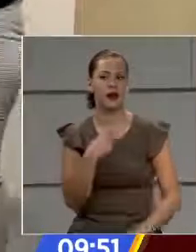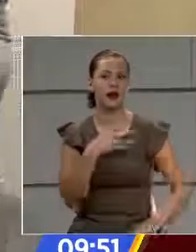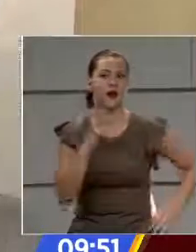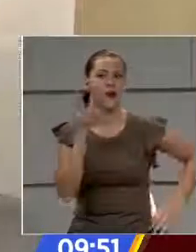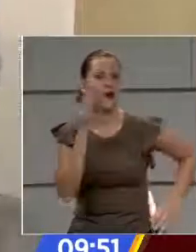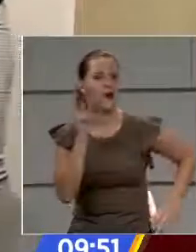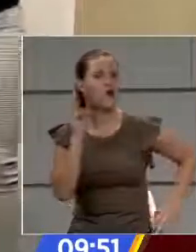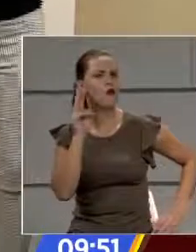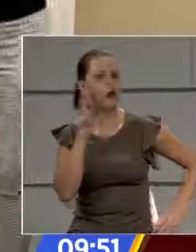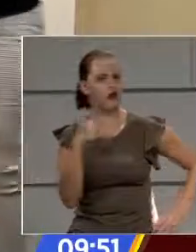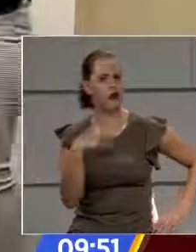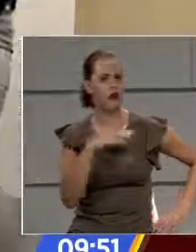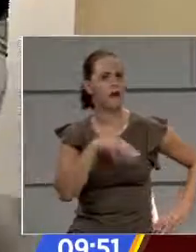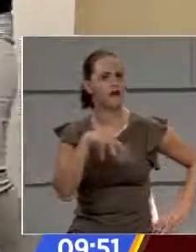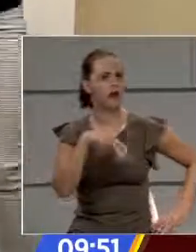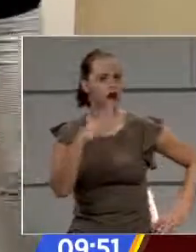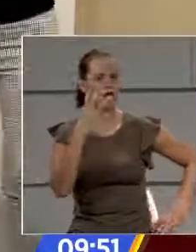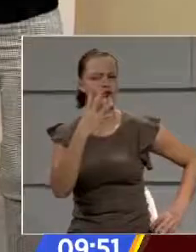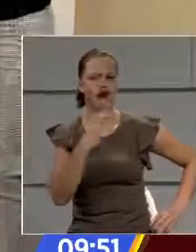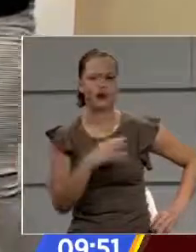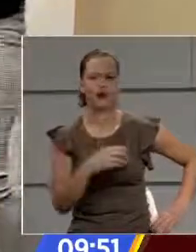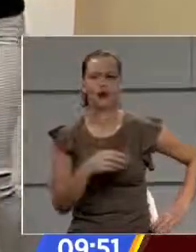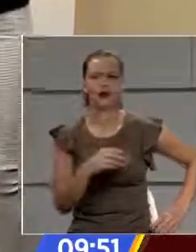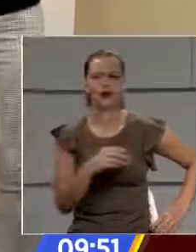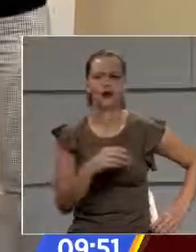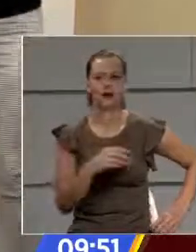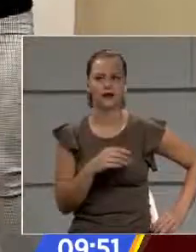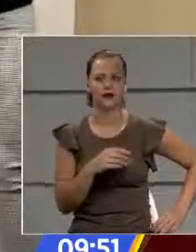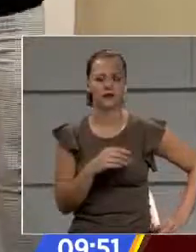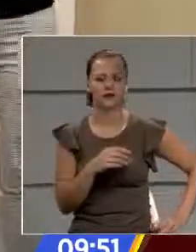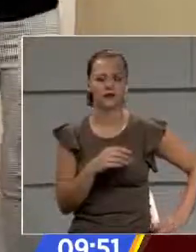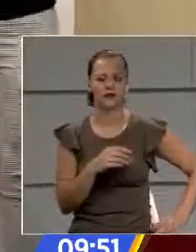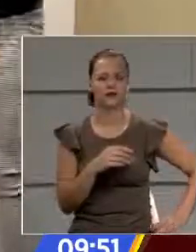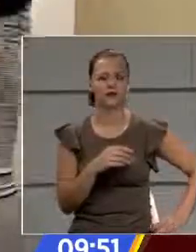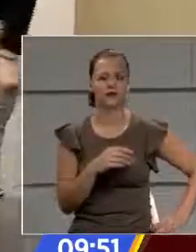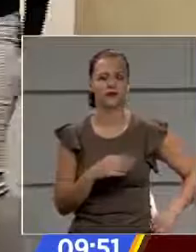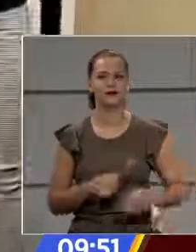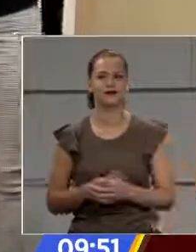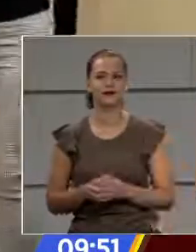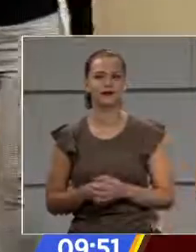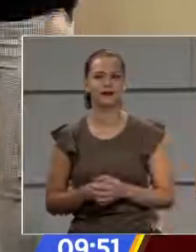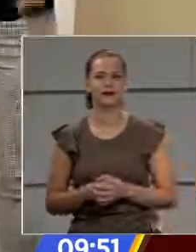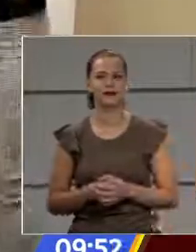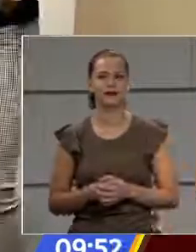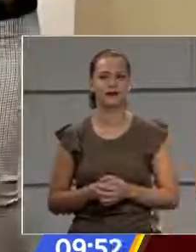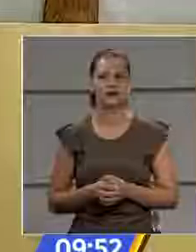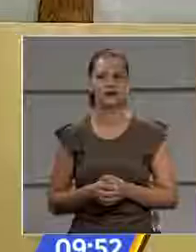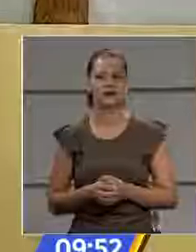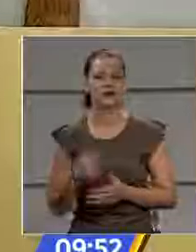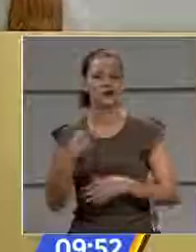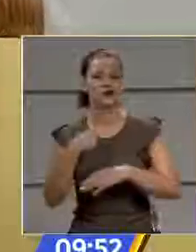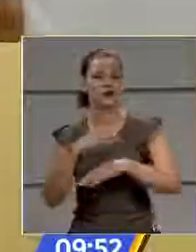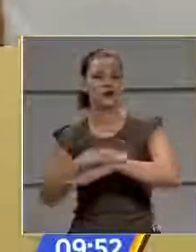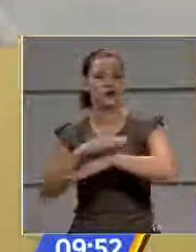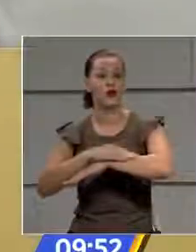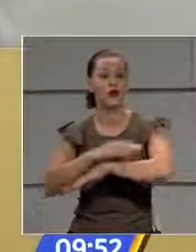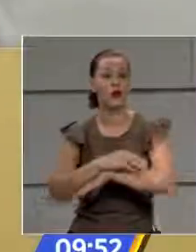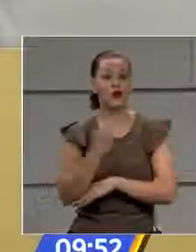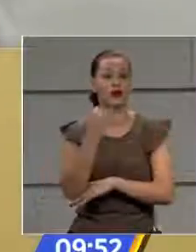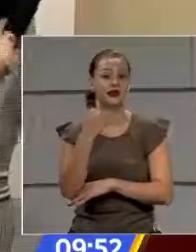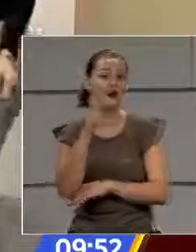Oigan, ¿qué ritmo tiene la ranita, verdad? Es que todos estamos bailando. Más o menos así. Yo tengo una ranita que si oye